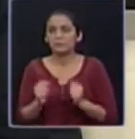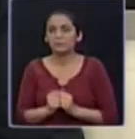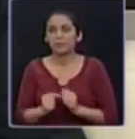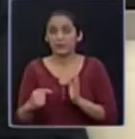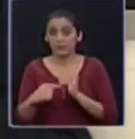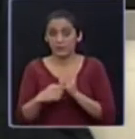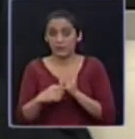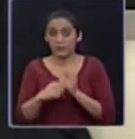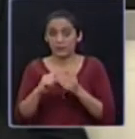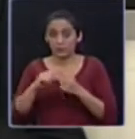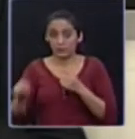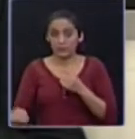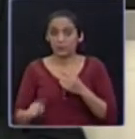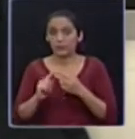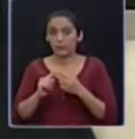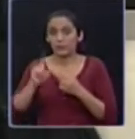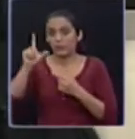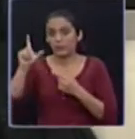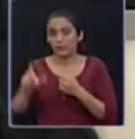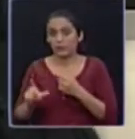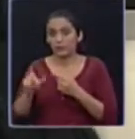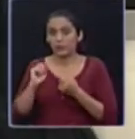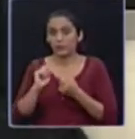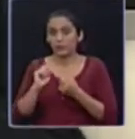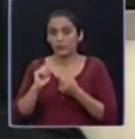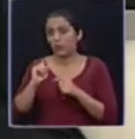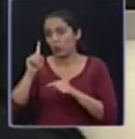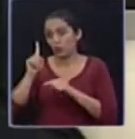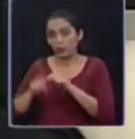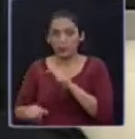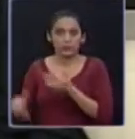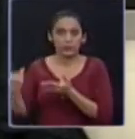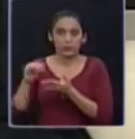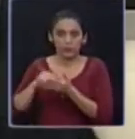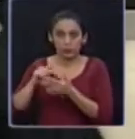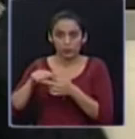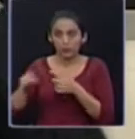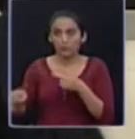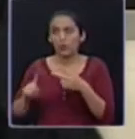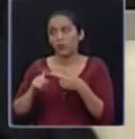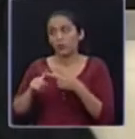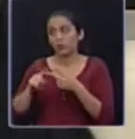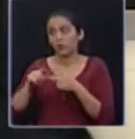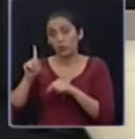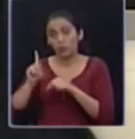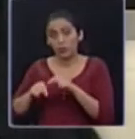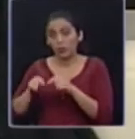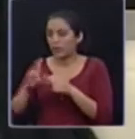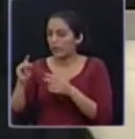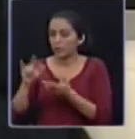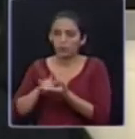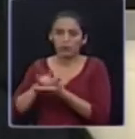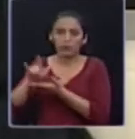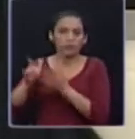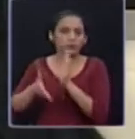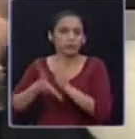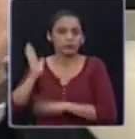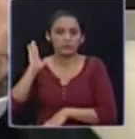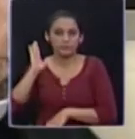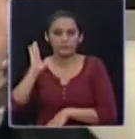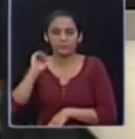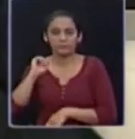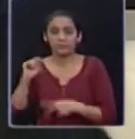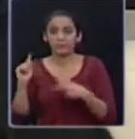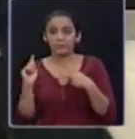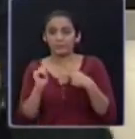determina, 1, causales de inadmisión y 2, causales de deportación. ¿Ya? Dentro de las causales de inadmisión no aparece este tema